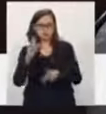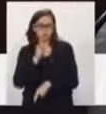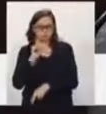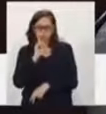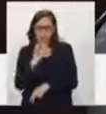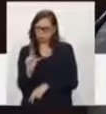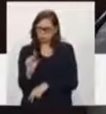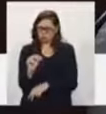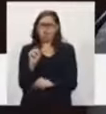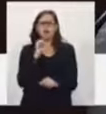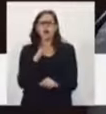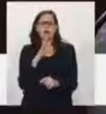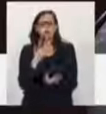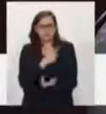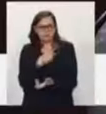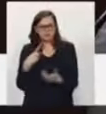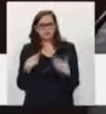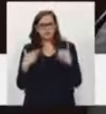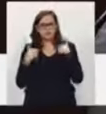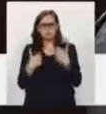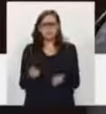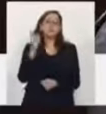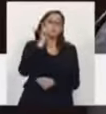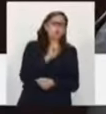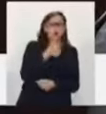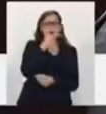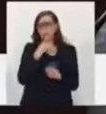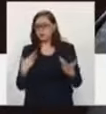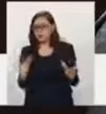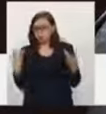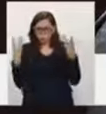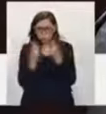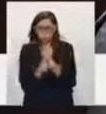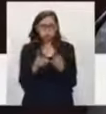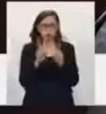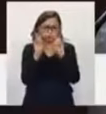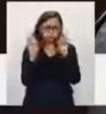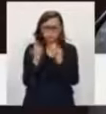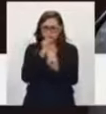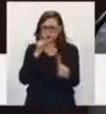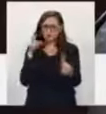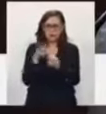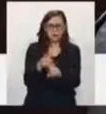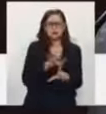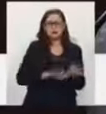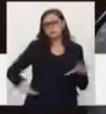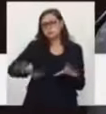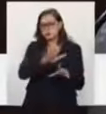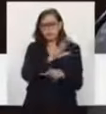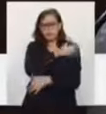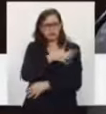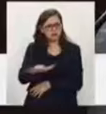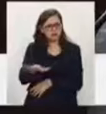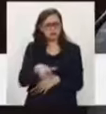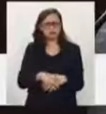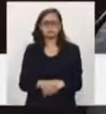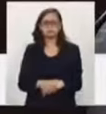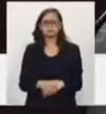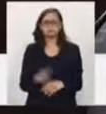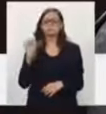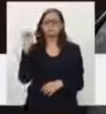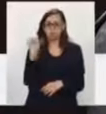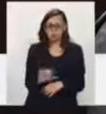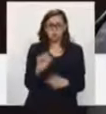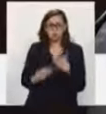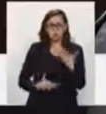femeninas. Debemos entender que mujeres y hombres tratamos en conjunto los temas que afectan a la sociedad. Por ello, esta